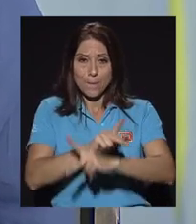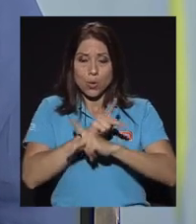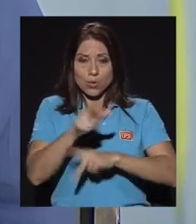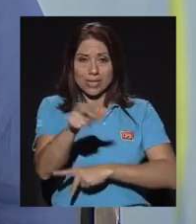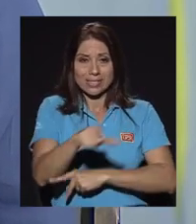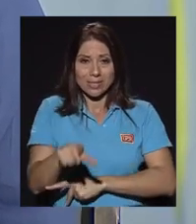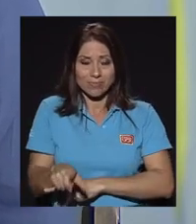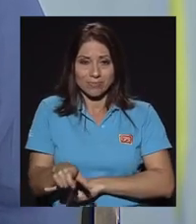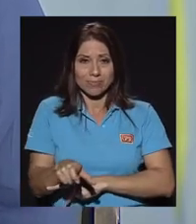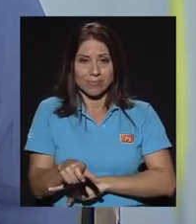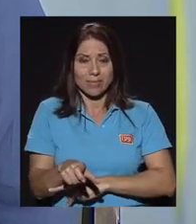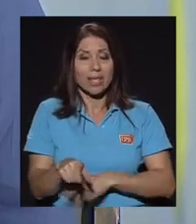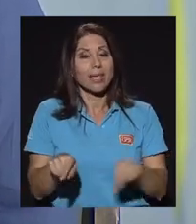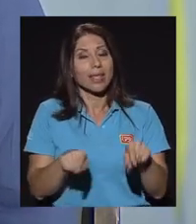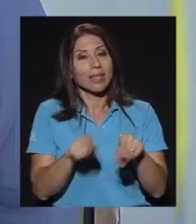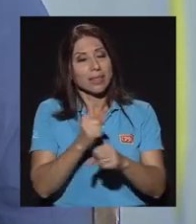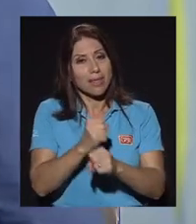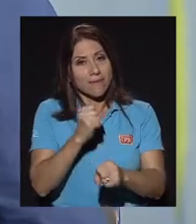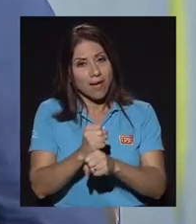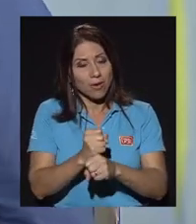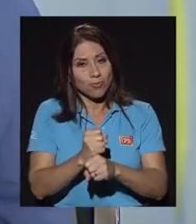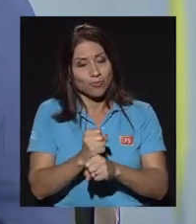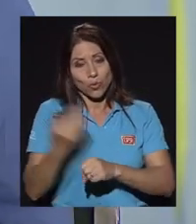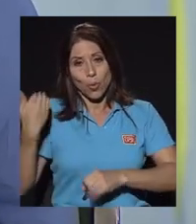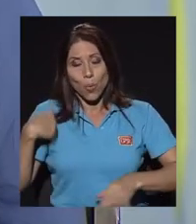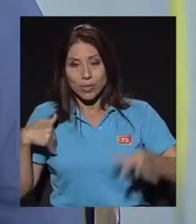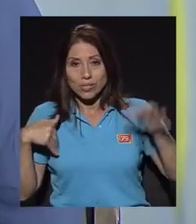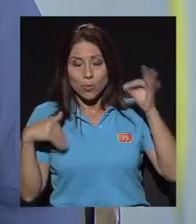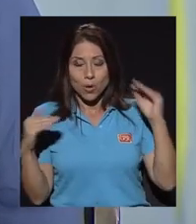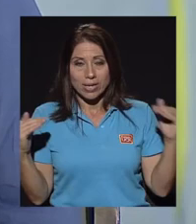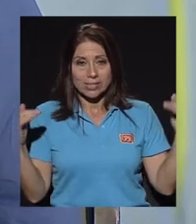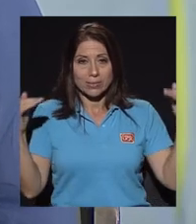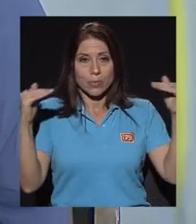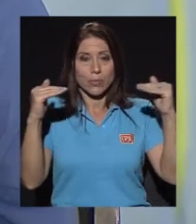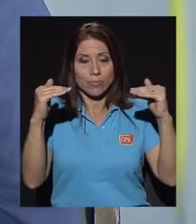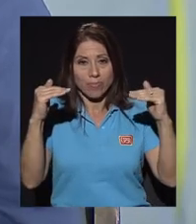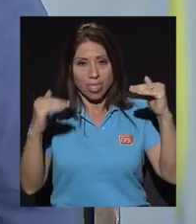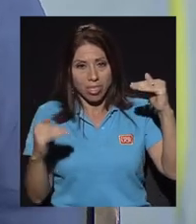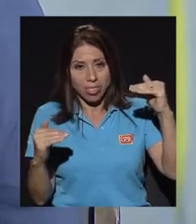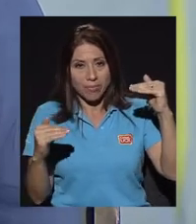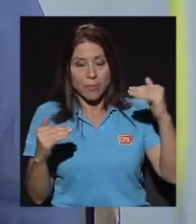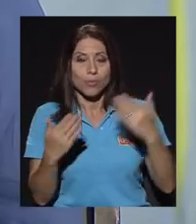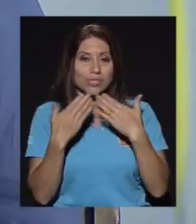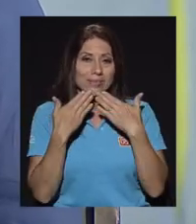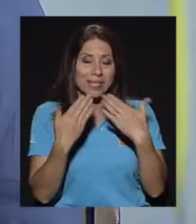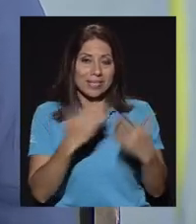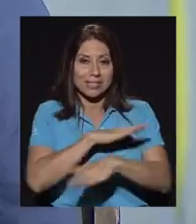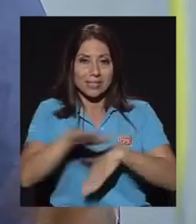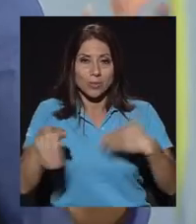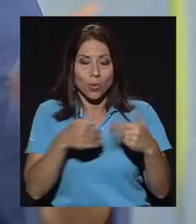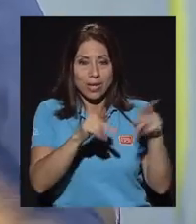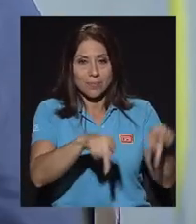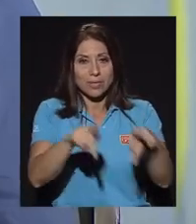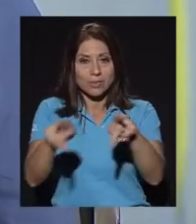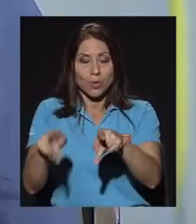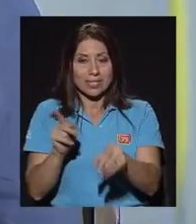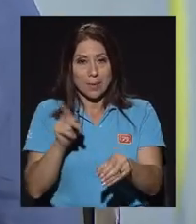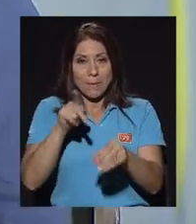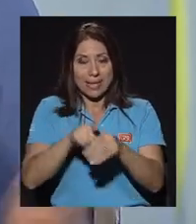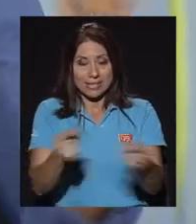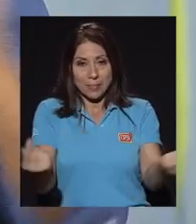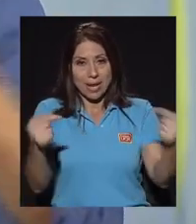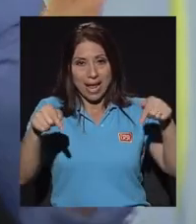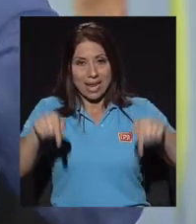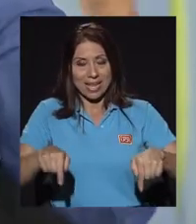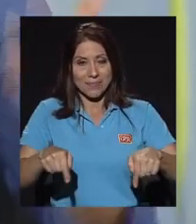hídrico y el trabajo de la desigualdad entre hombres y mujeres. Muchísimas gracias a todas las personas que participaron